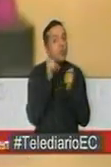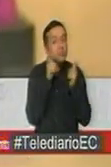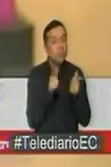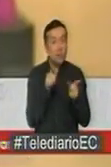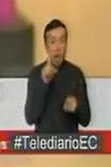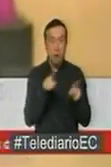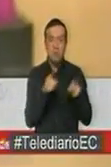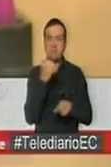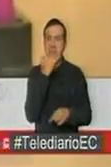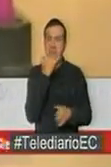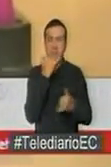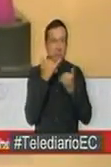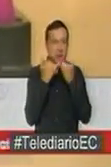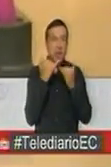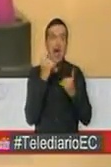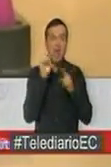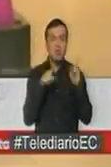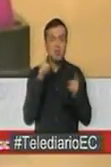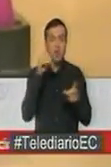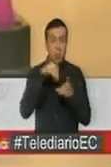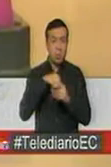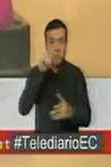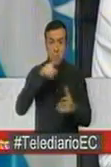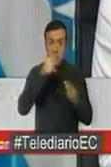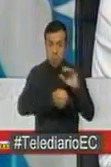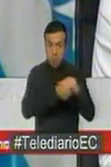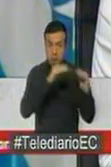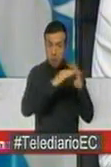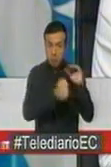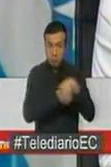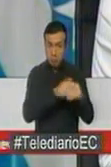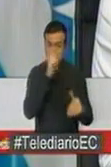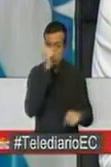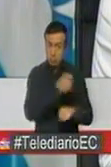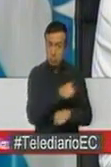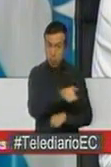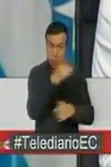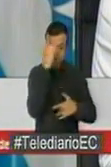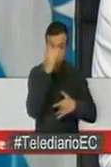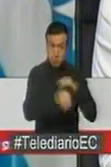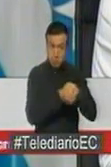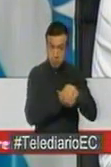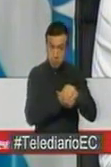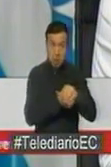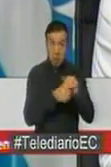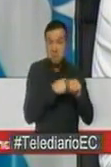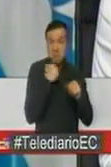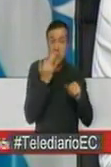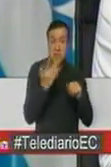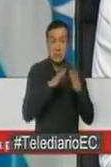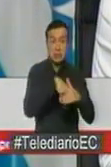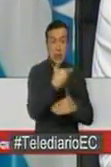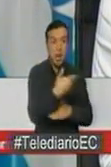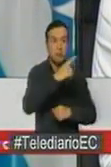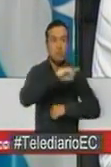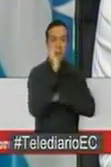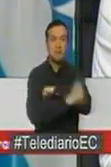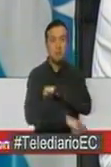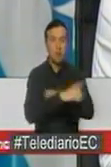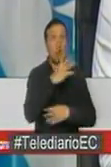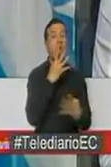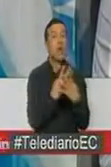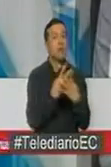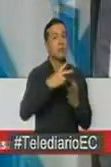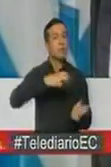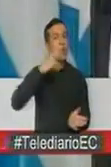quienes incumplan con el cerco epidemiológico. Serán sancionados con cárcel y serán sancionados con una